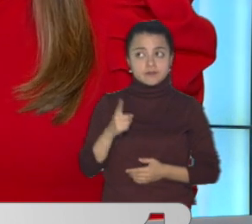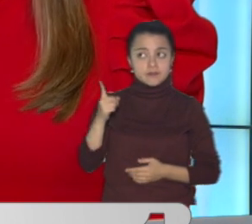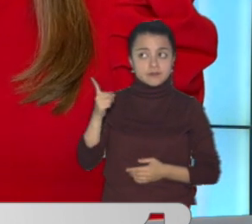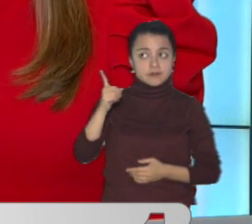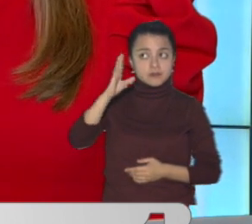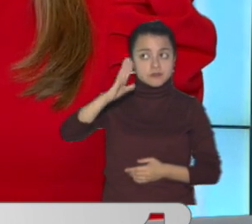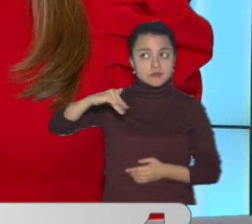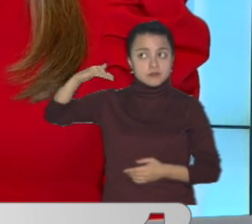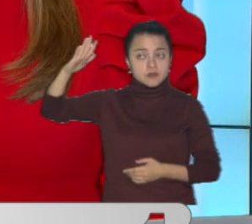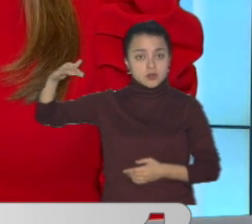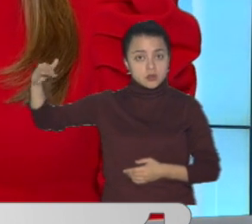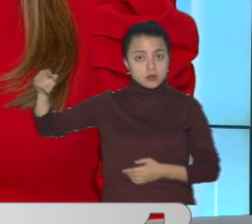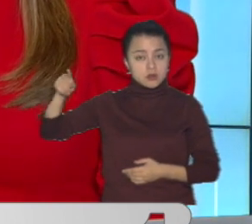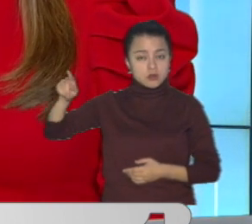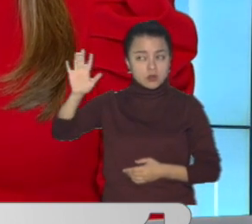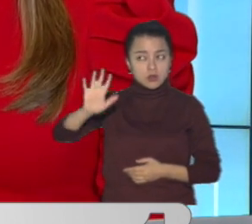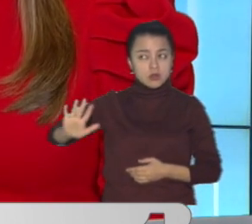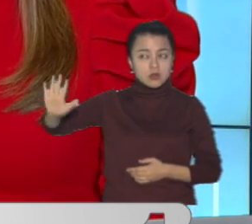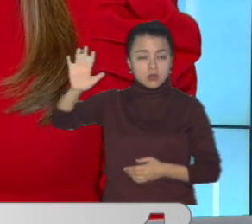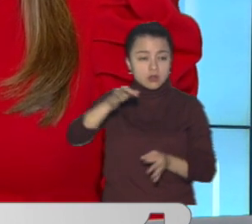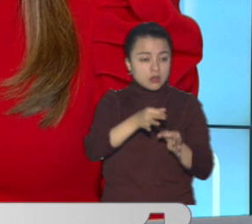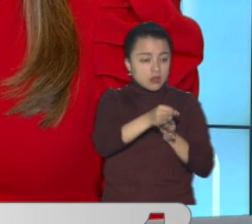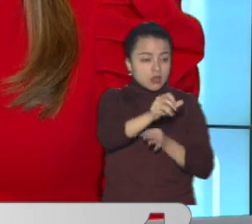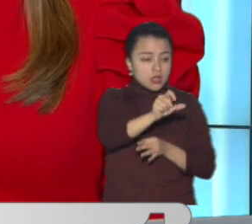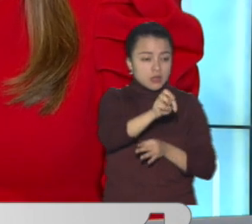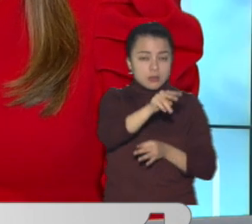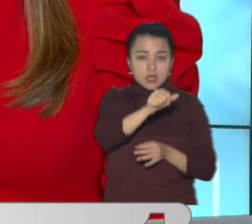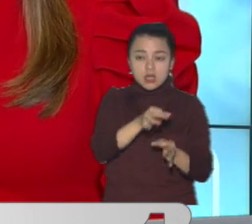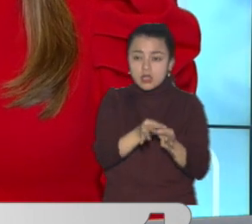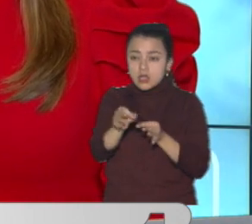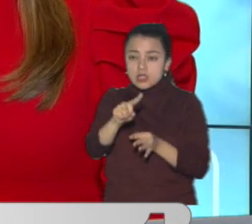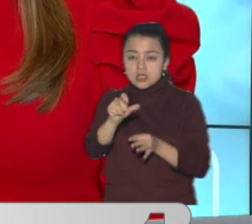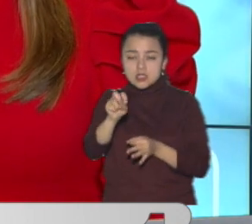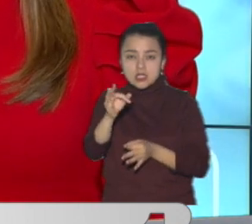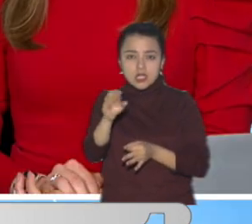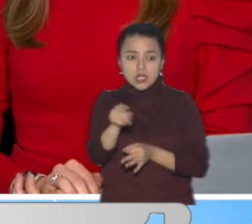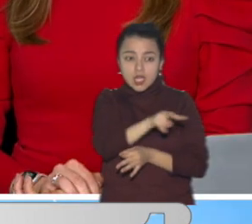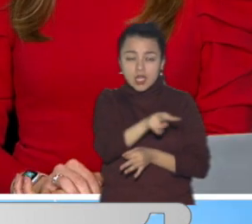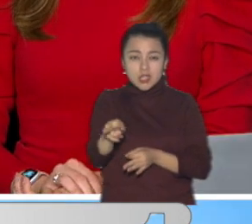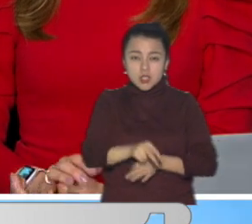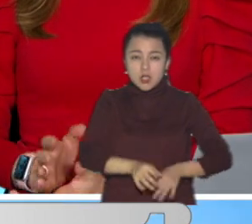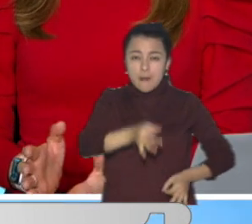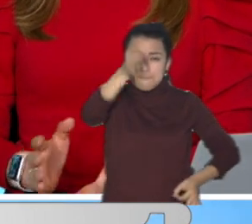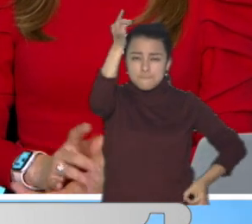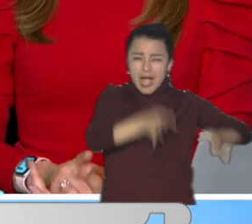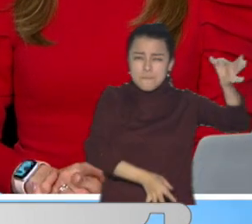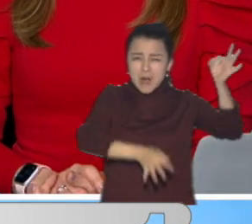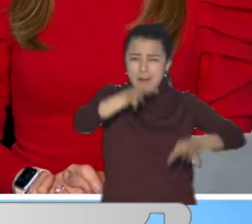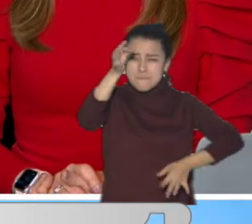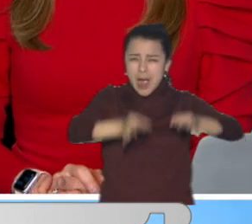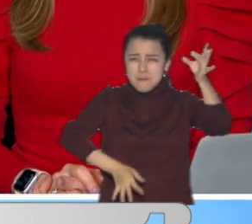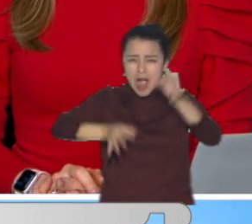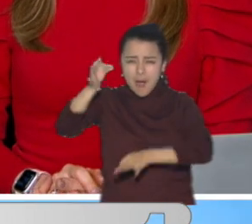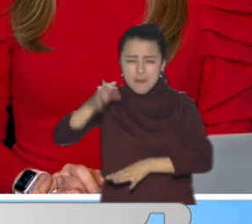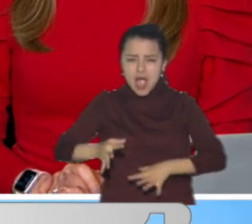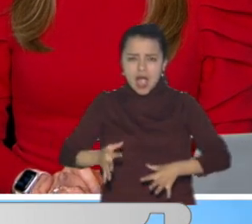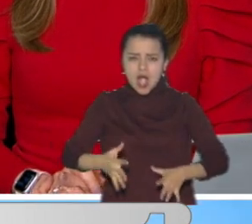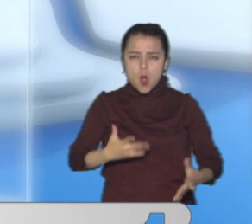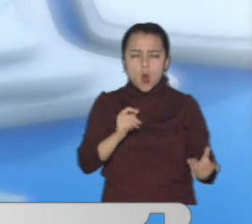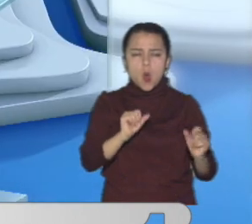varias emergencias por lluvias en Amagá y también una granizada en Santa Elena. Yusi Chaparro, buenas tardes. ¿Qué dicen las autoridades de